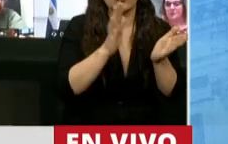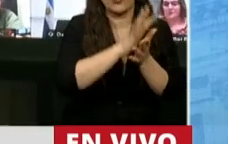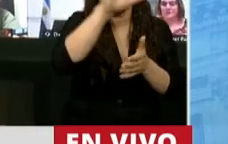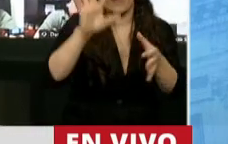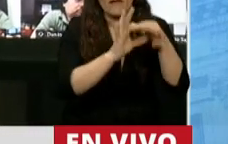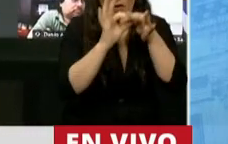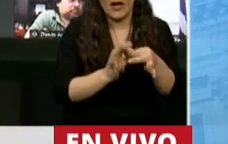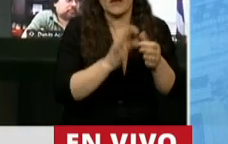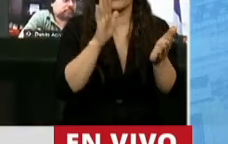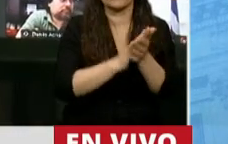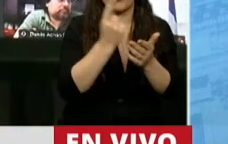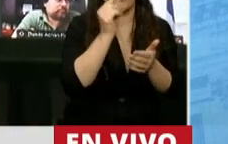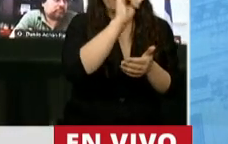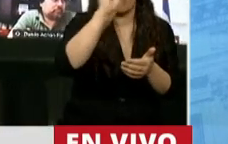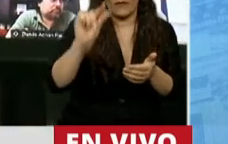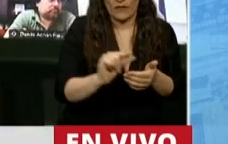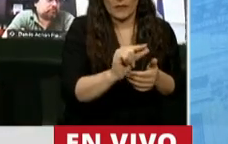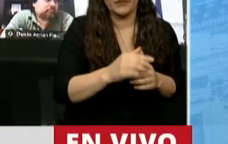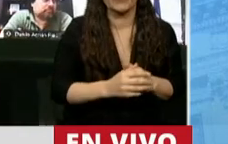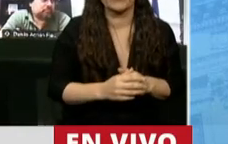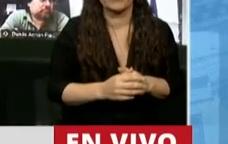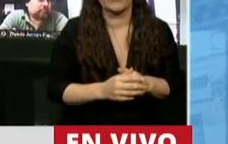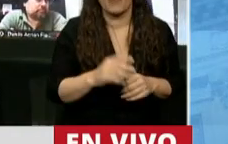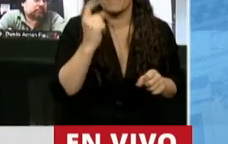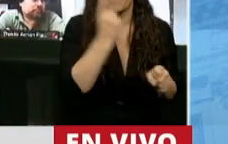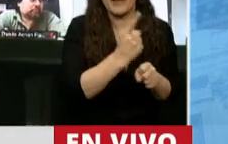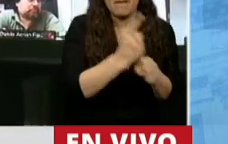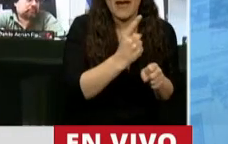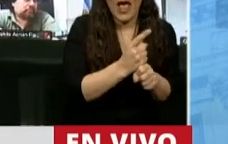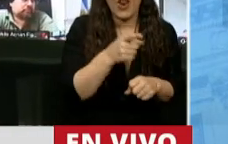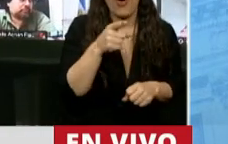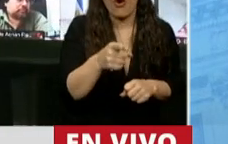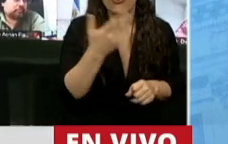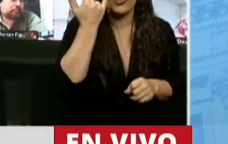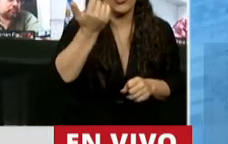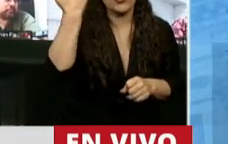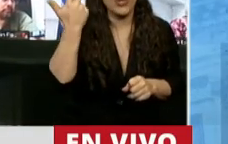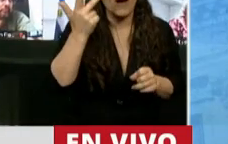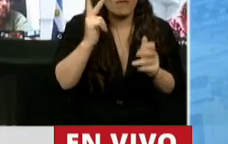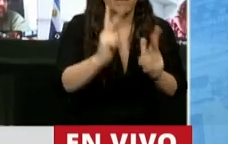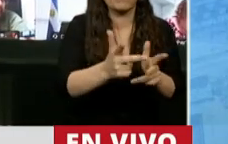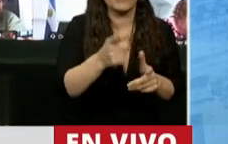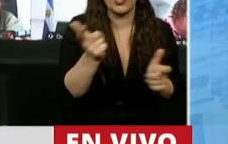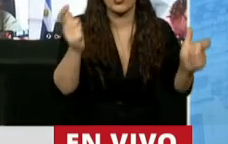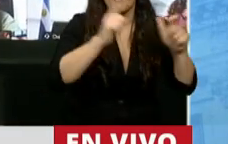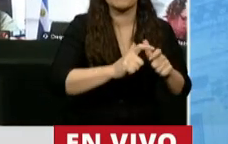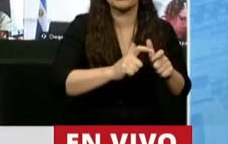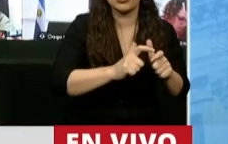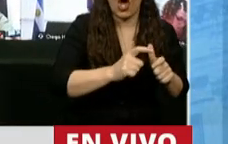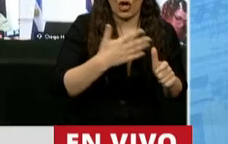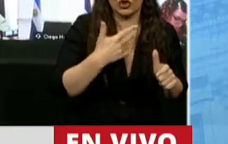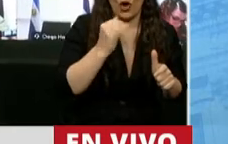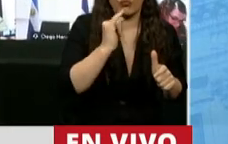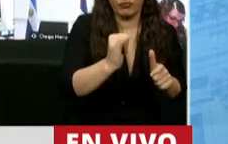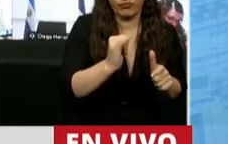y la coparticipación. Primero, como ya adelanté en el debate en la comisión,